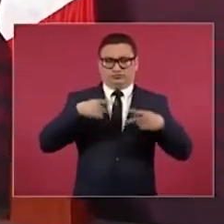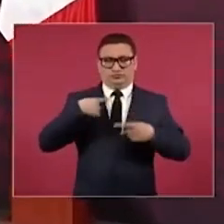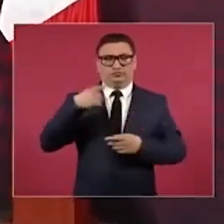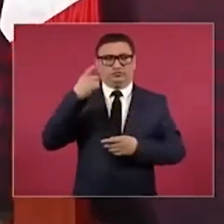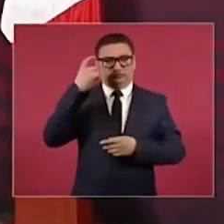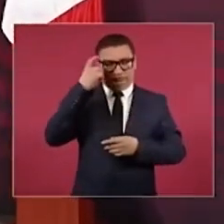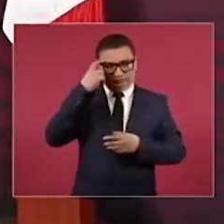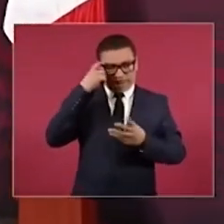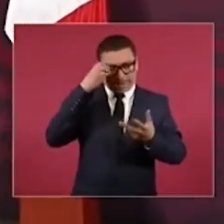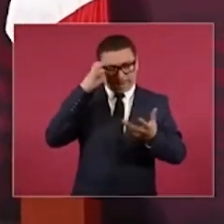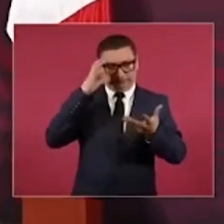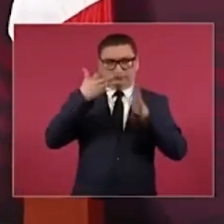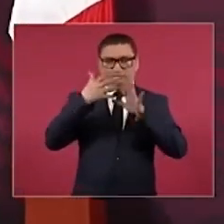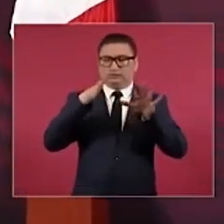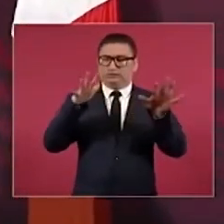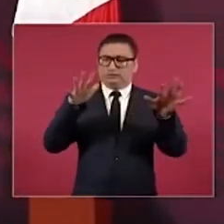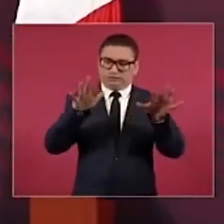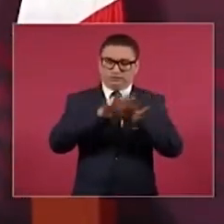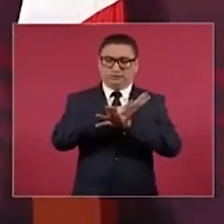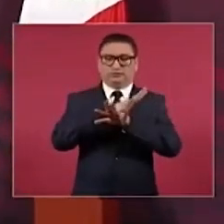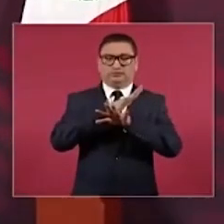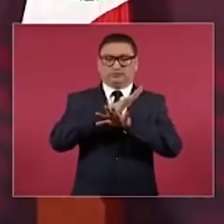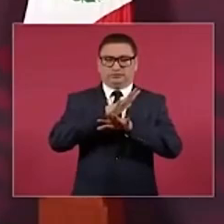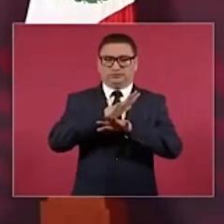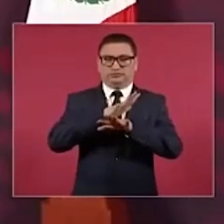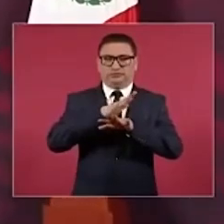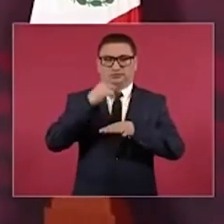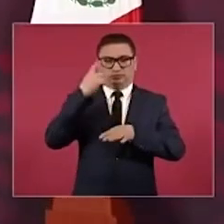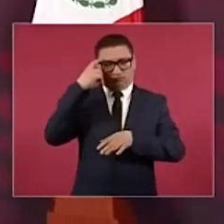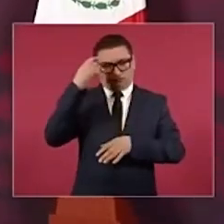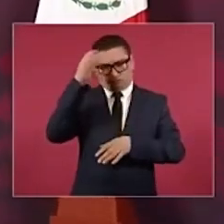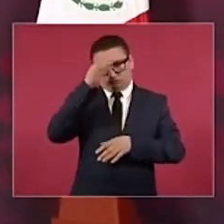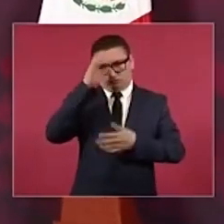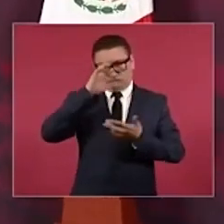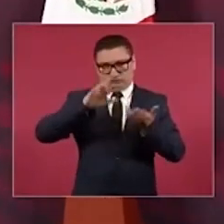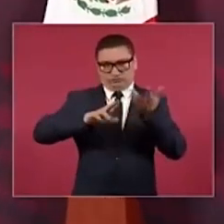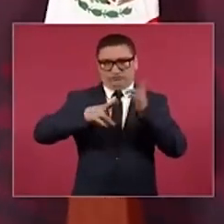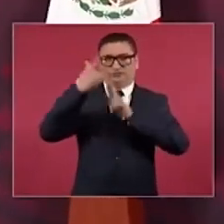habido la revolución de las